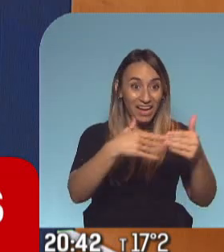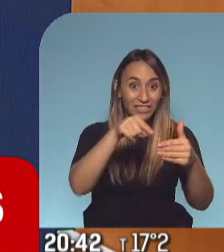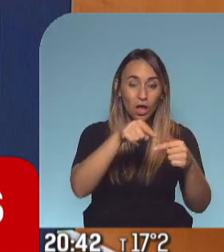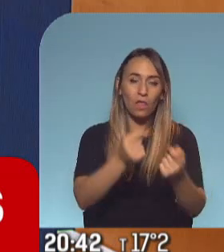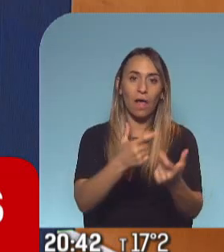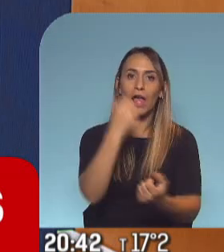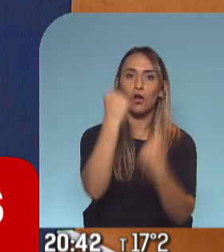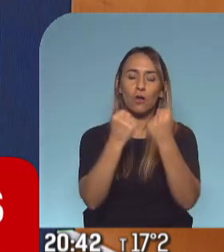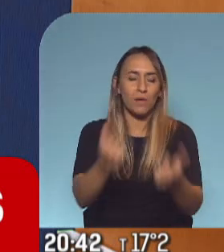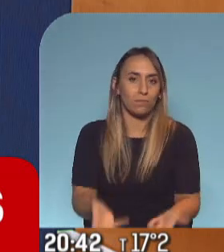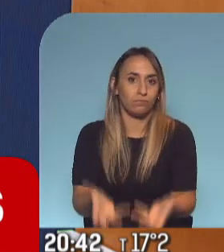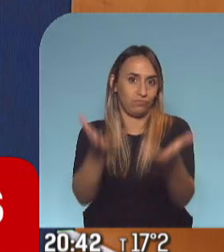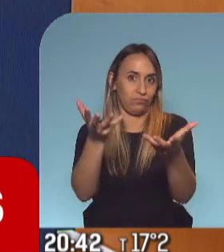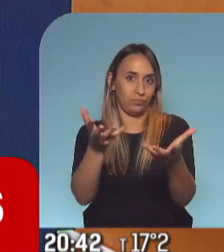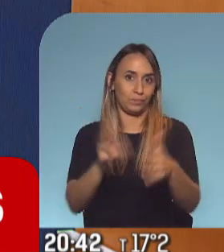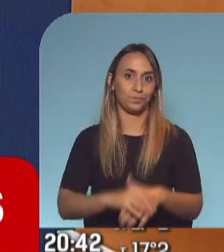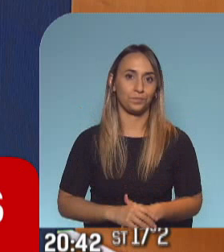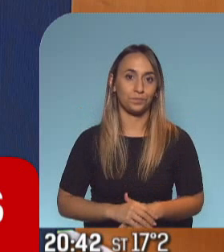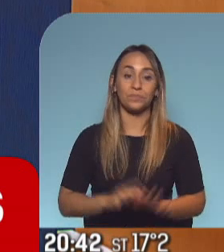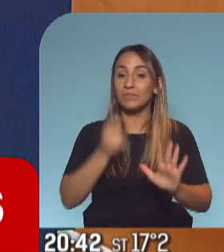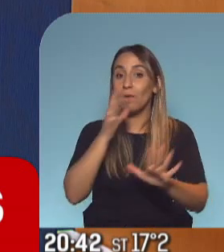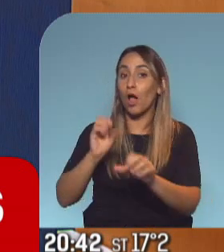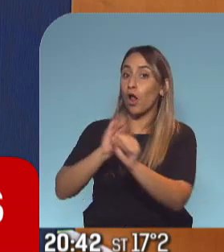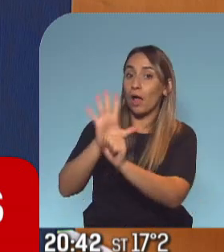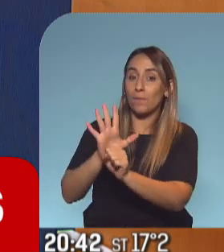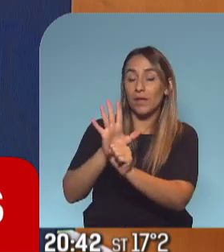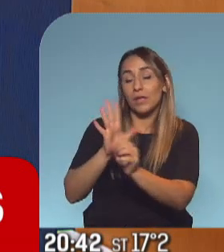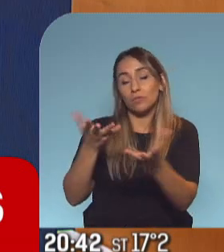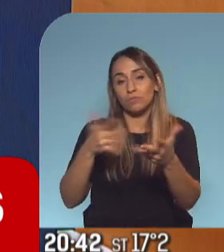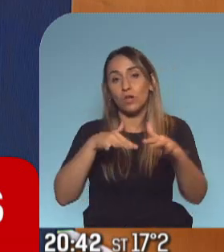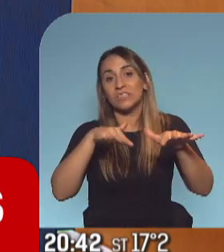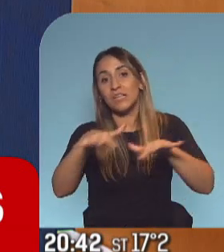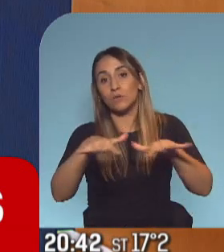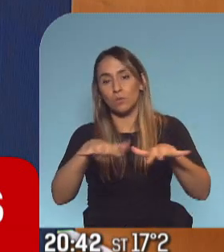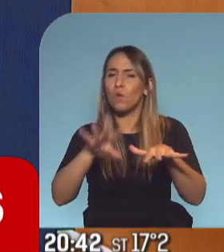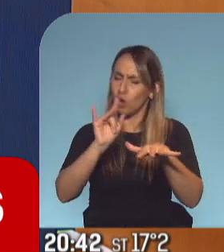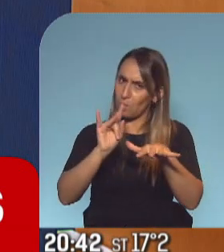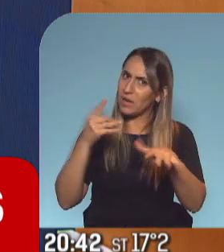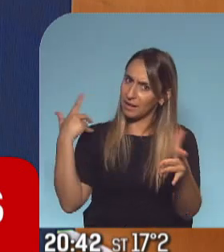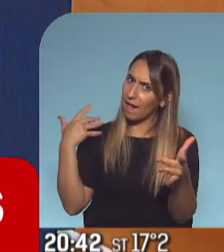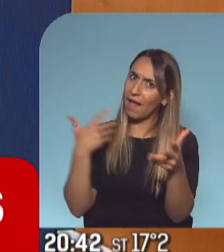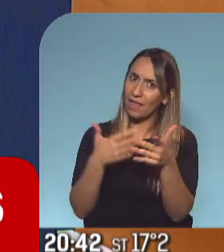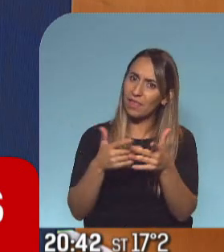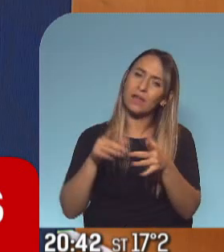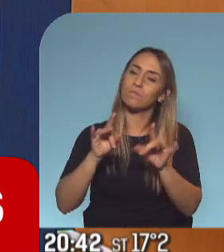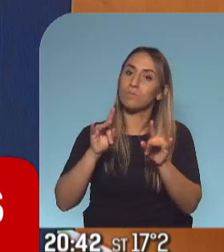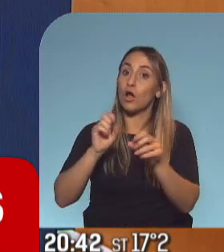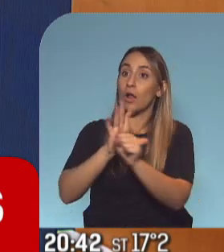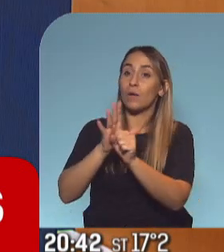economía 2021, si es que el coronavirus, dentro de toda la situación tan difícil que estamos viviendo, lo permite.